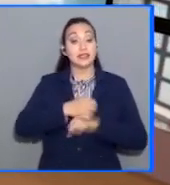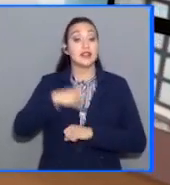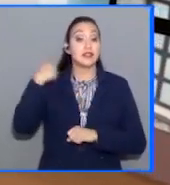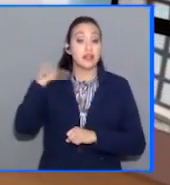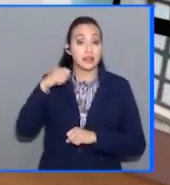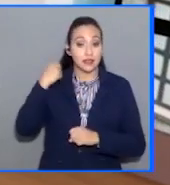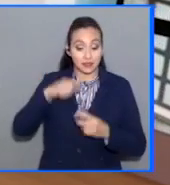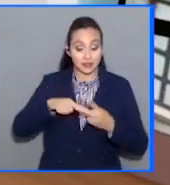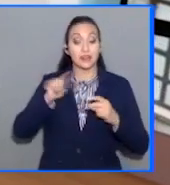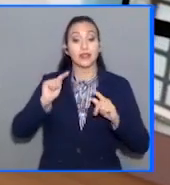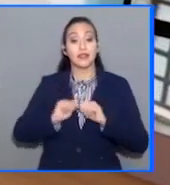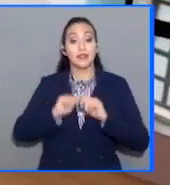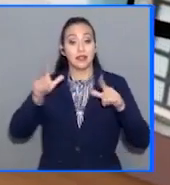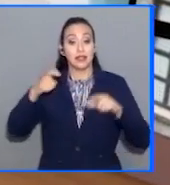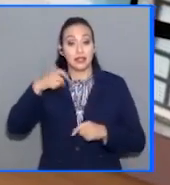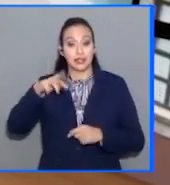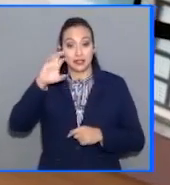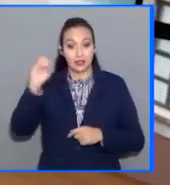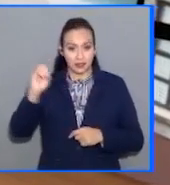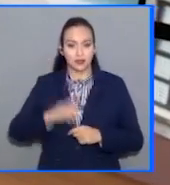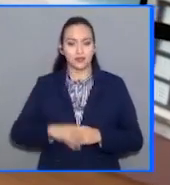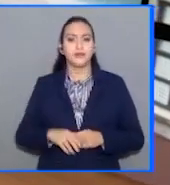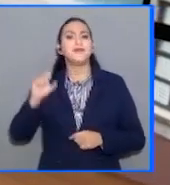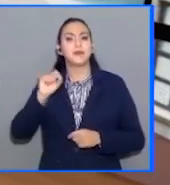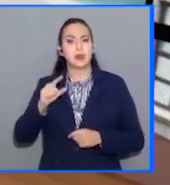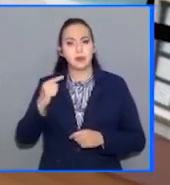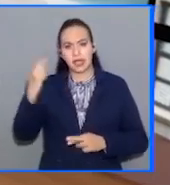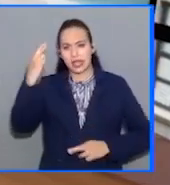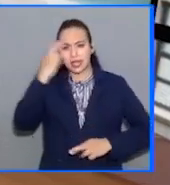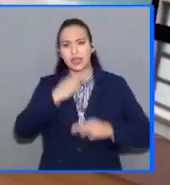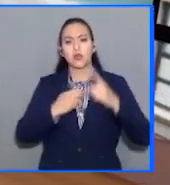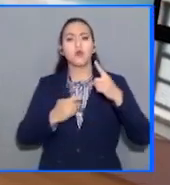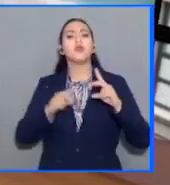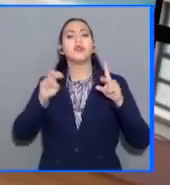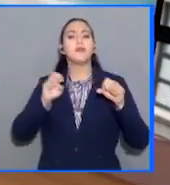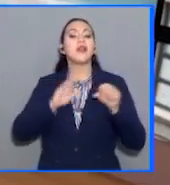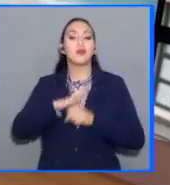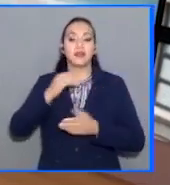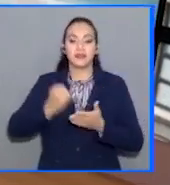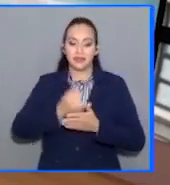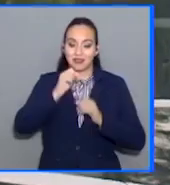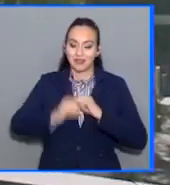y Quintana Roo, además de uno relacionado con sentencias internacionales.